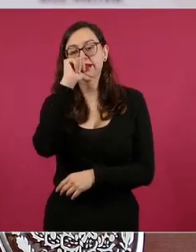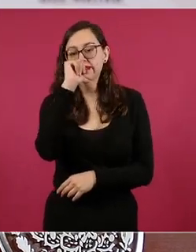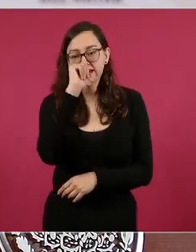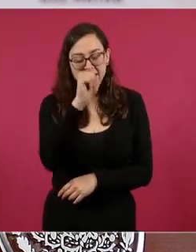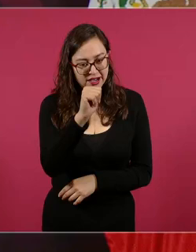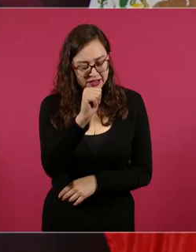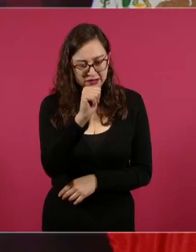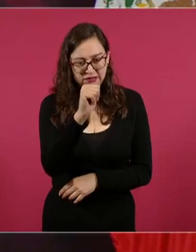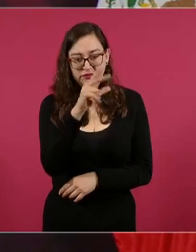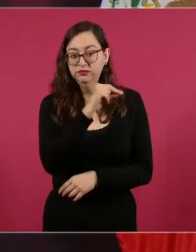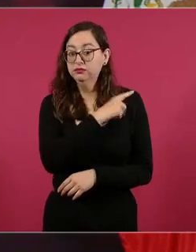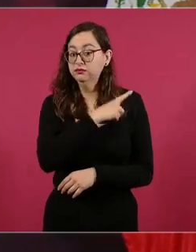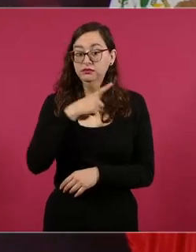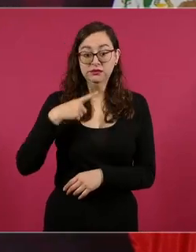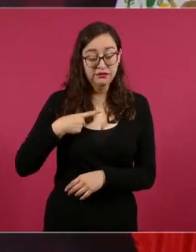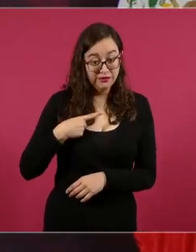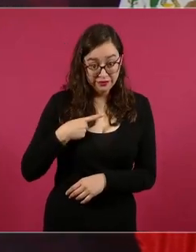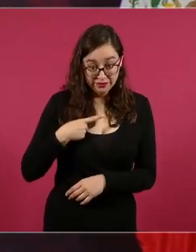mediante